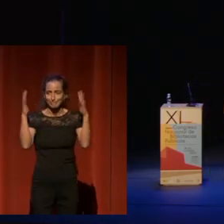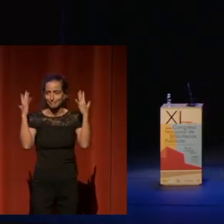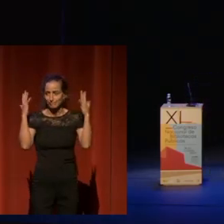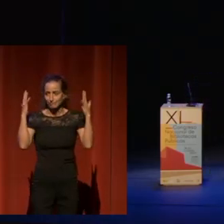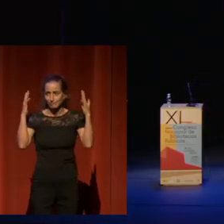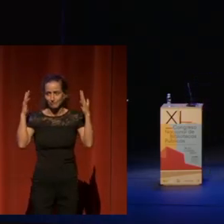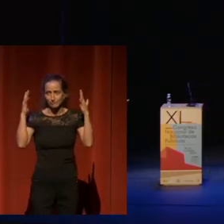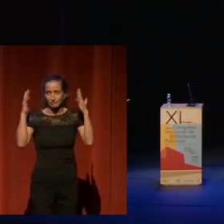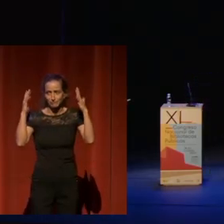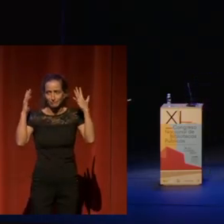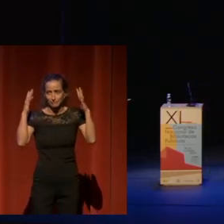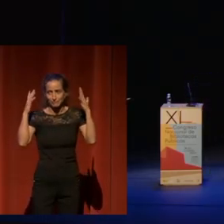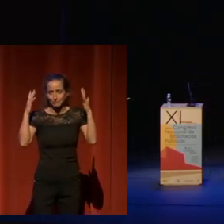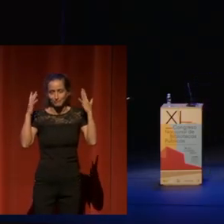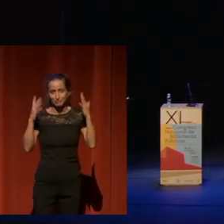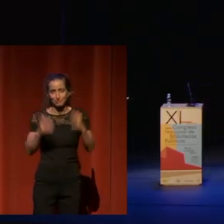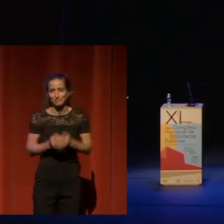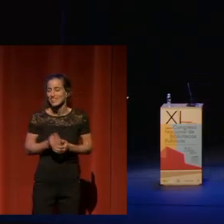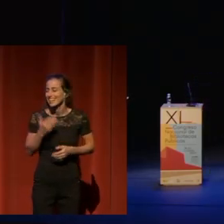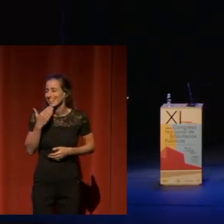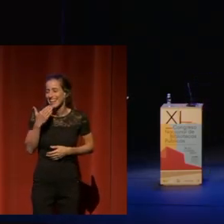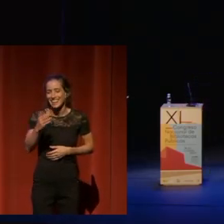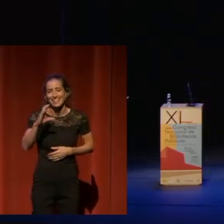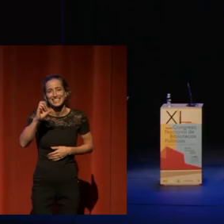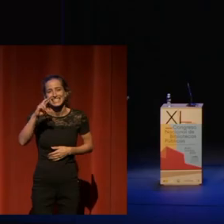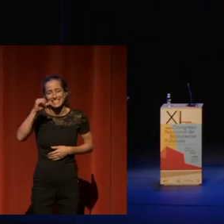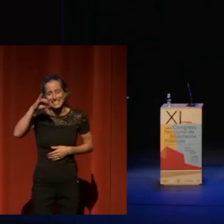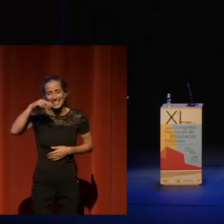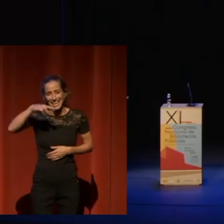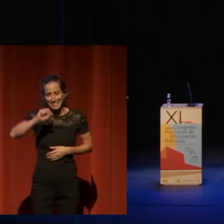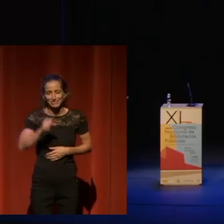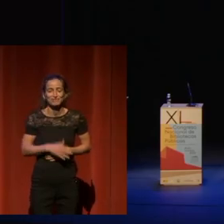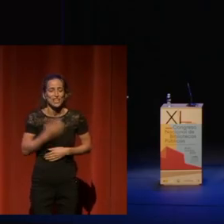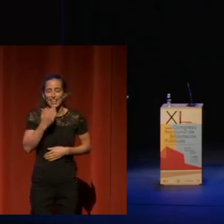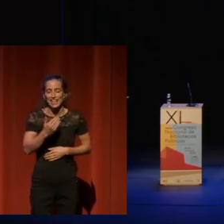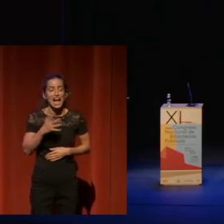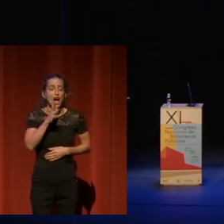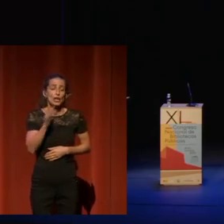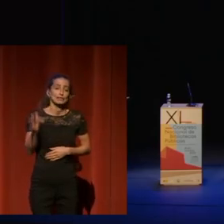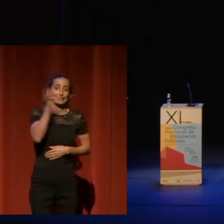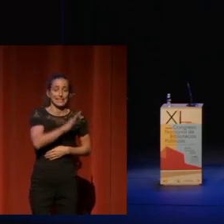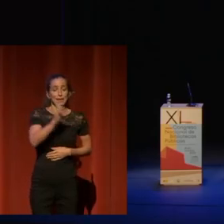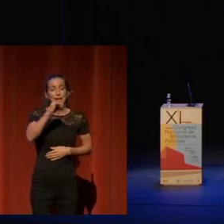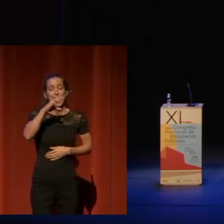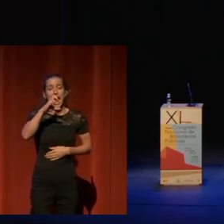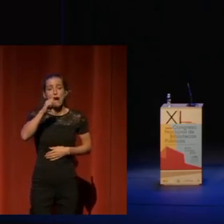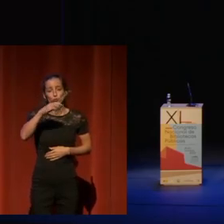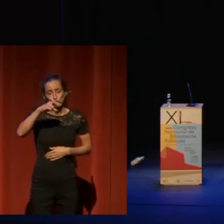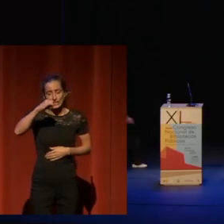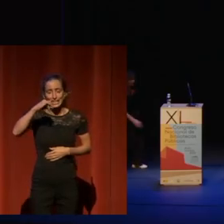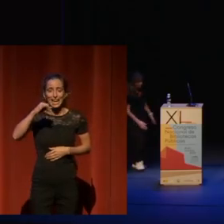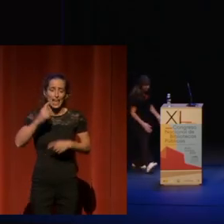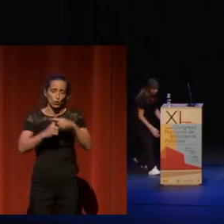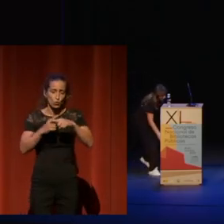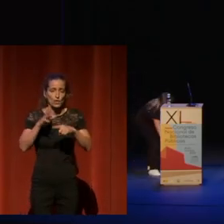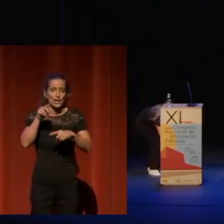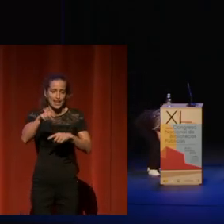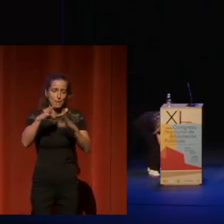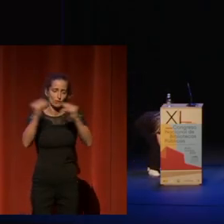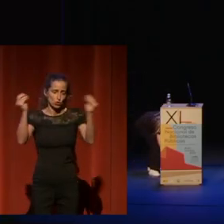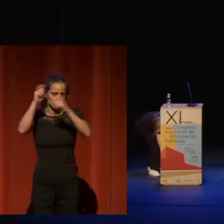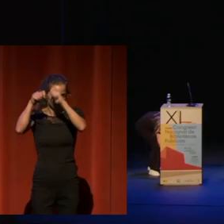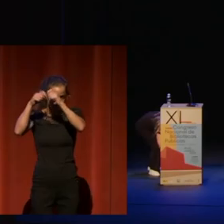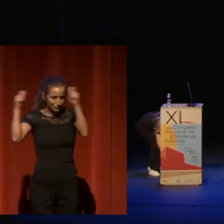Gracias, Cristina. Muchas gracias. Pues a continuación, Carmen Agustín Lacruz, como decía, profesora de la Universidad de